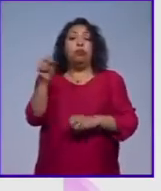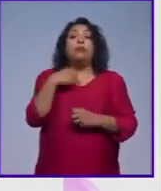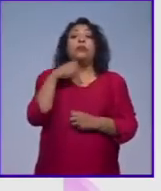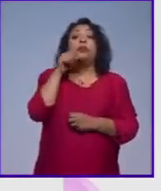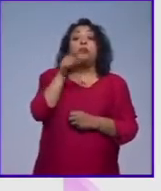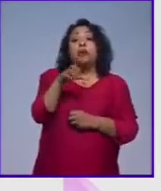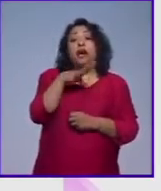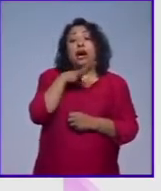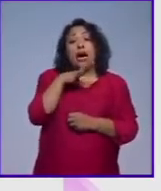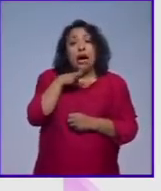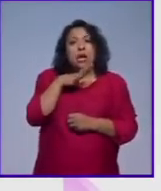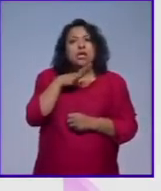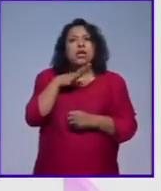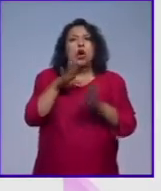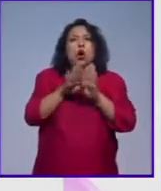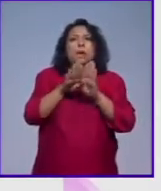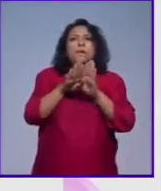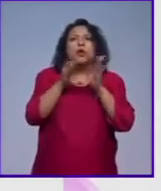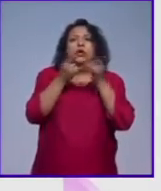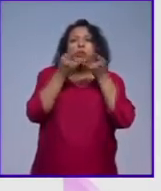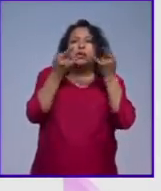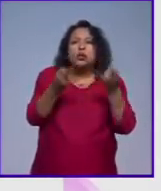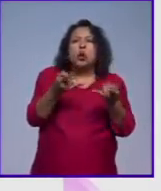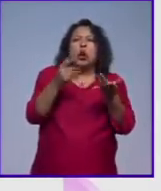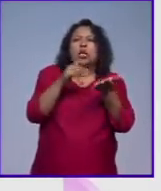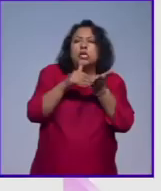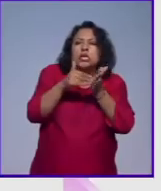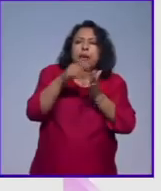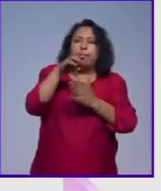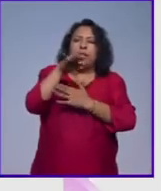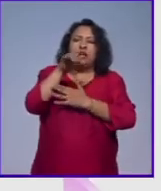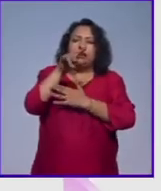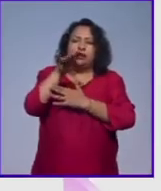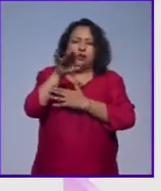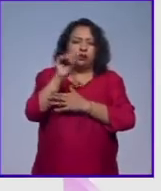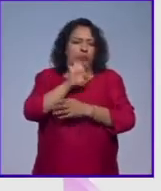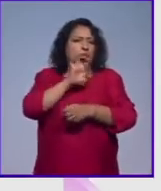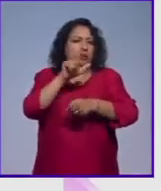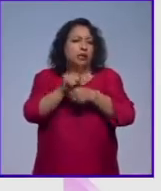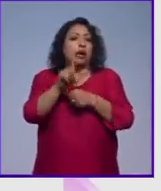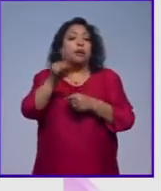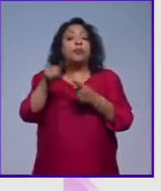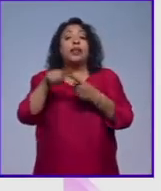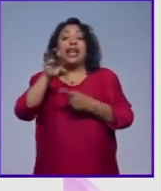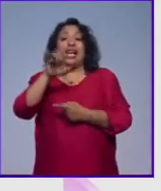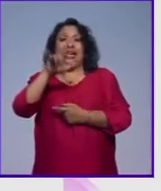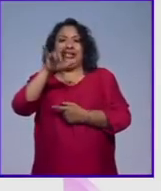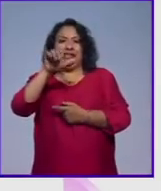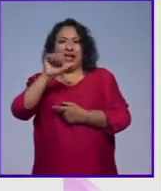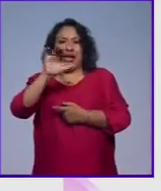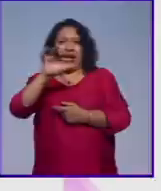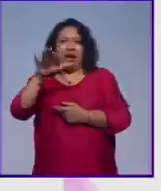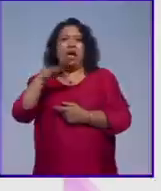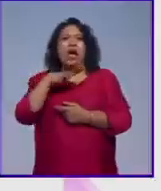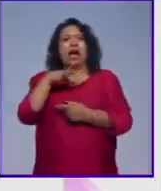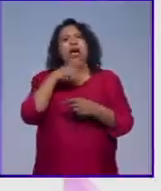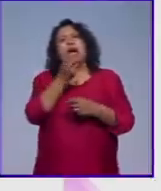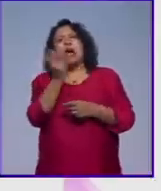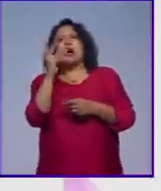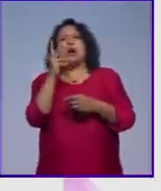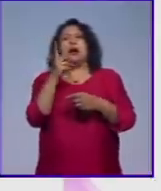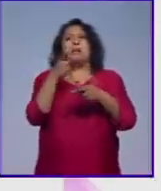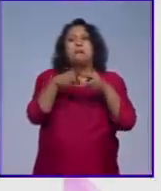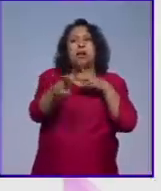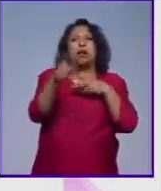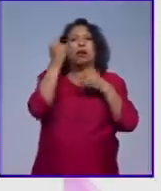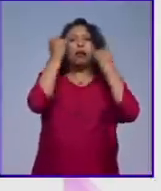Además que tiene un misticismo muy especial. Por su parte, Elisa Carrillo interpretará algunas de las primeras